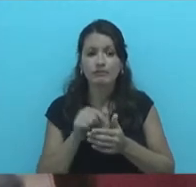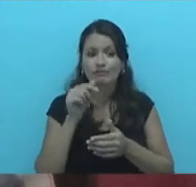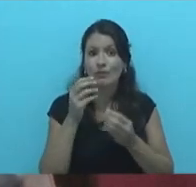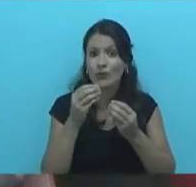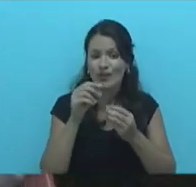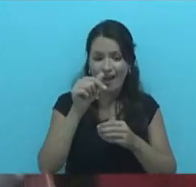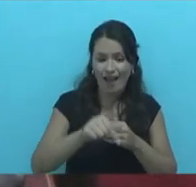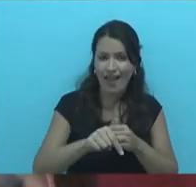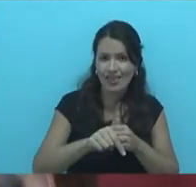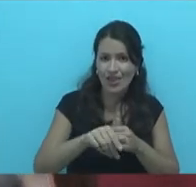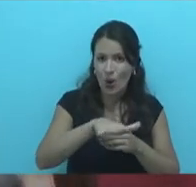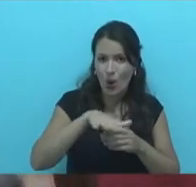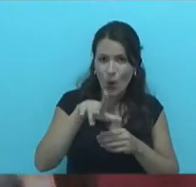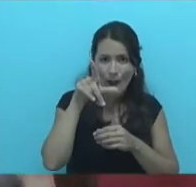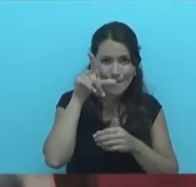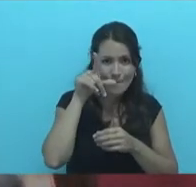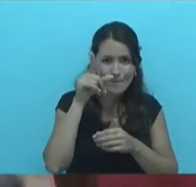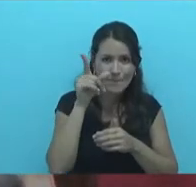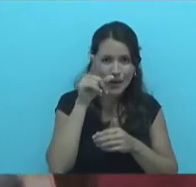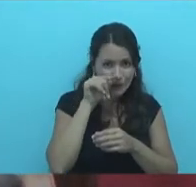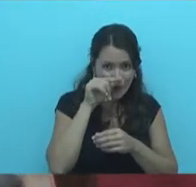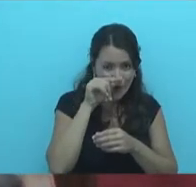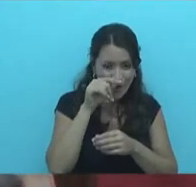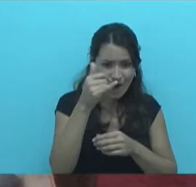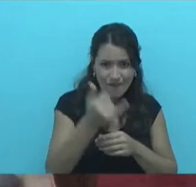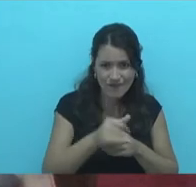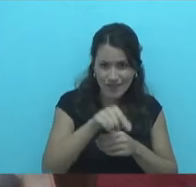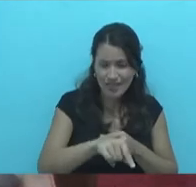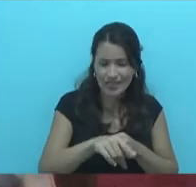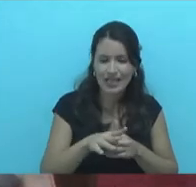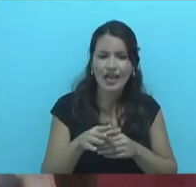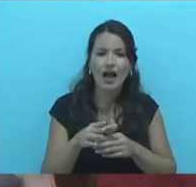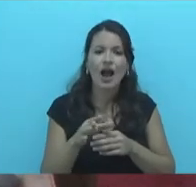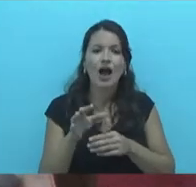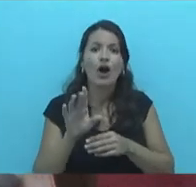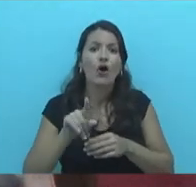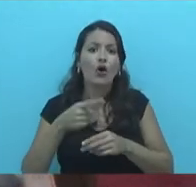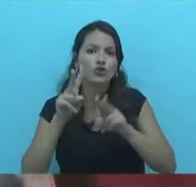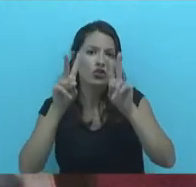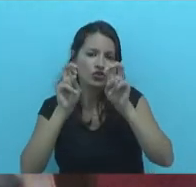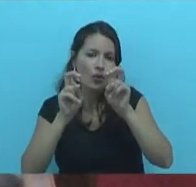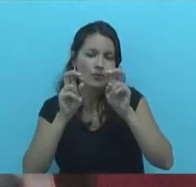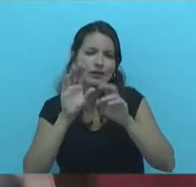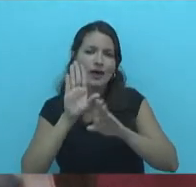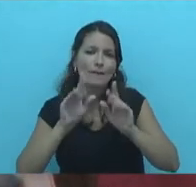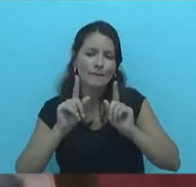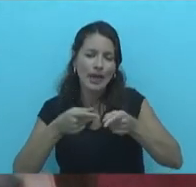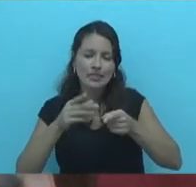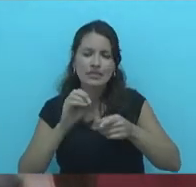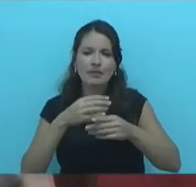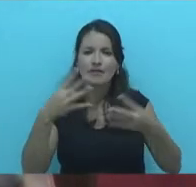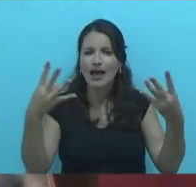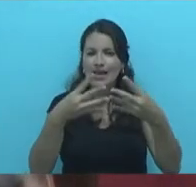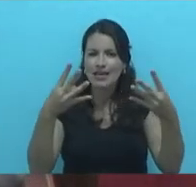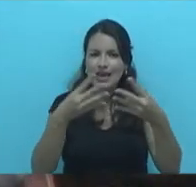petróleo. Algunos la llamaron no la guerra del Chaco, sino la guerra del petróleo. ¿Por